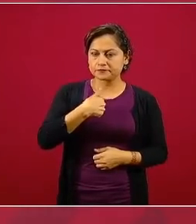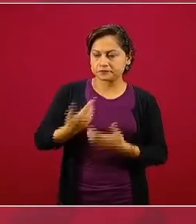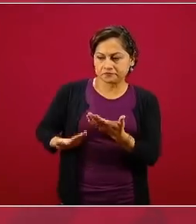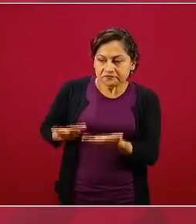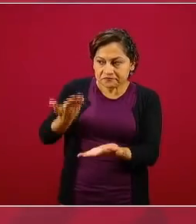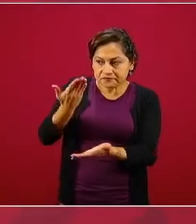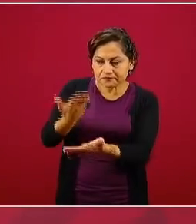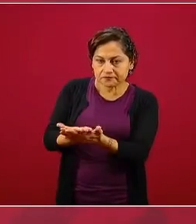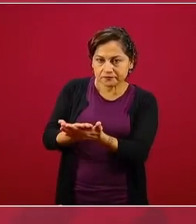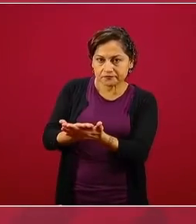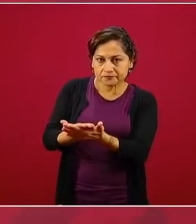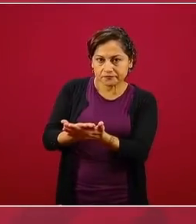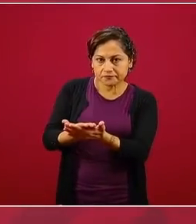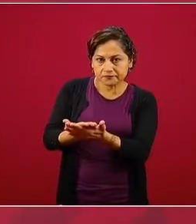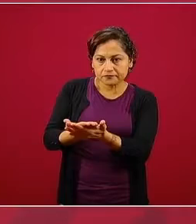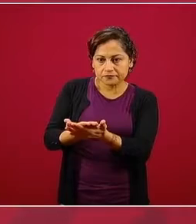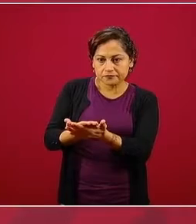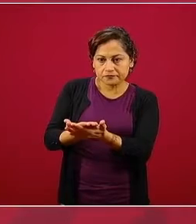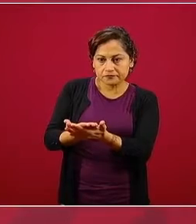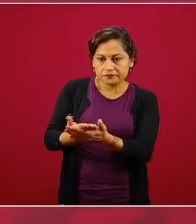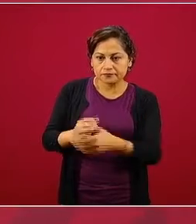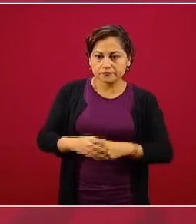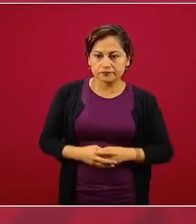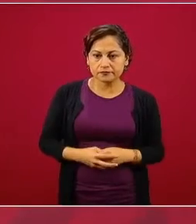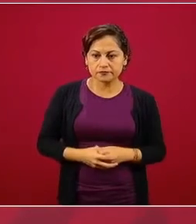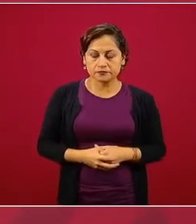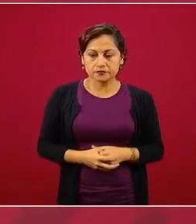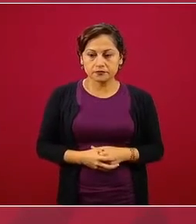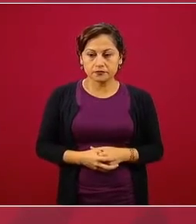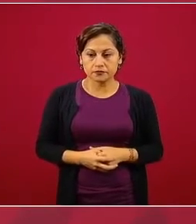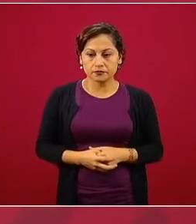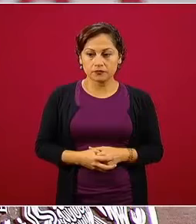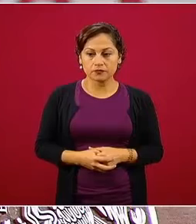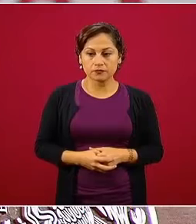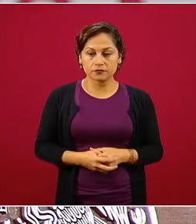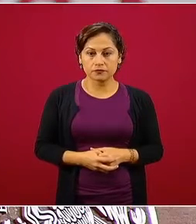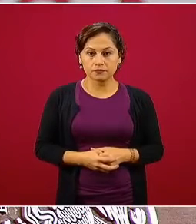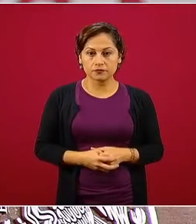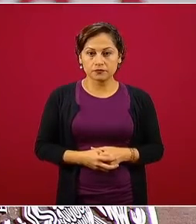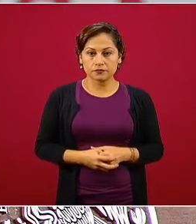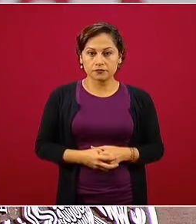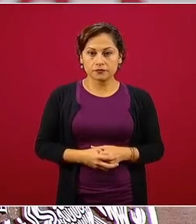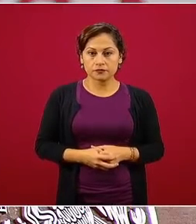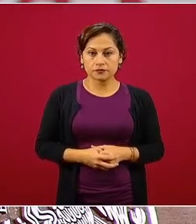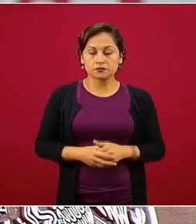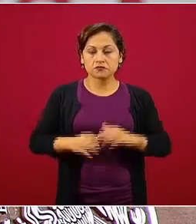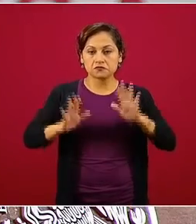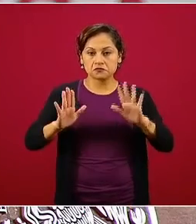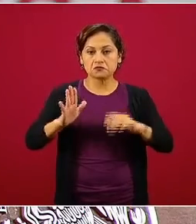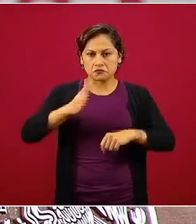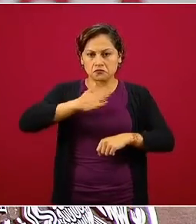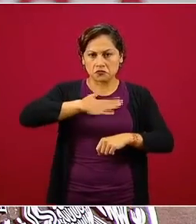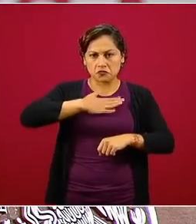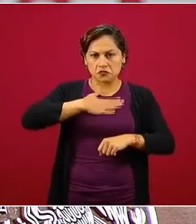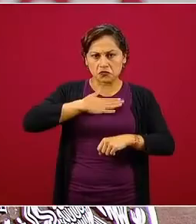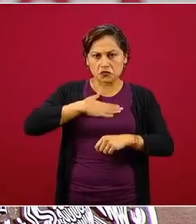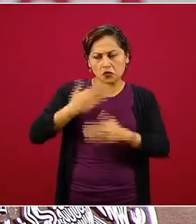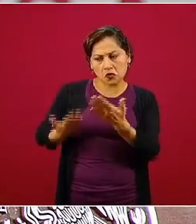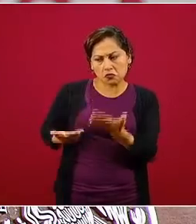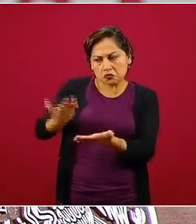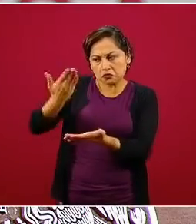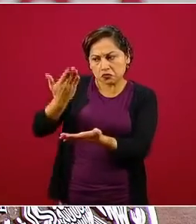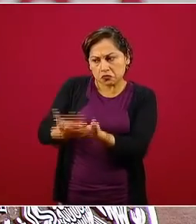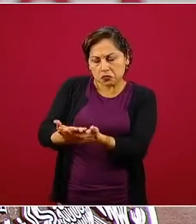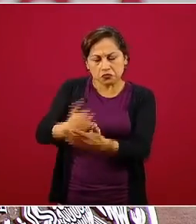planteamiento, como se dice en los modelos de investigación, el planteamiento del